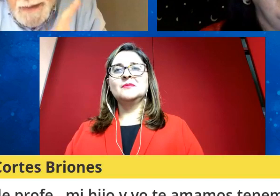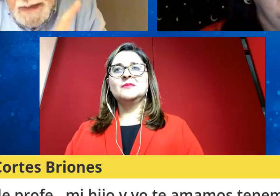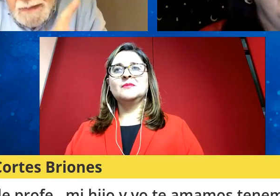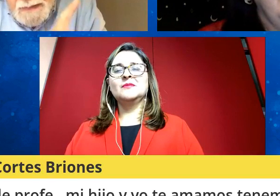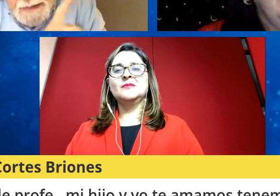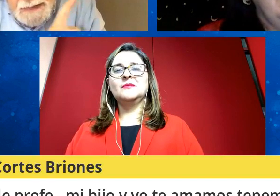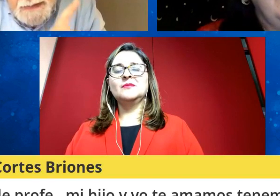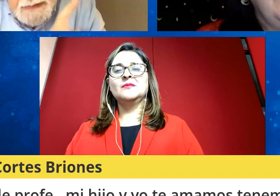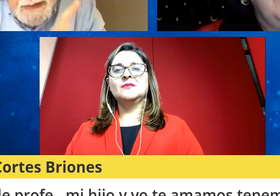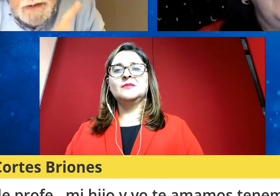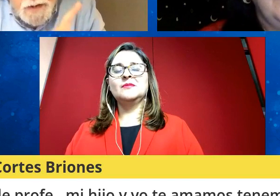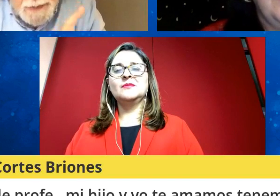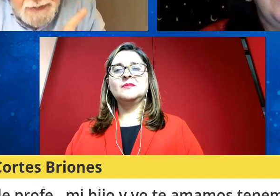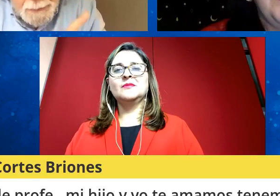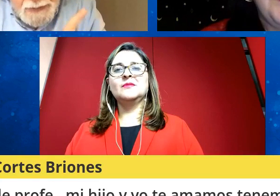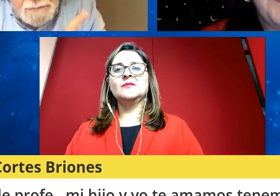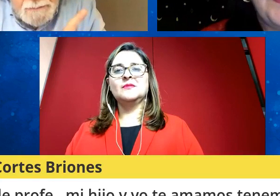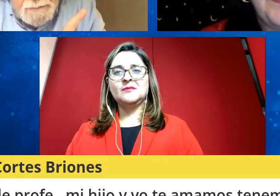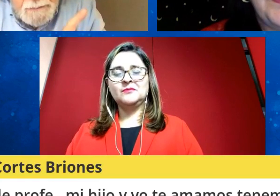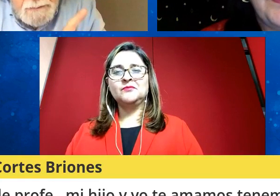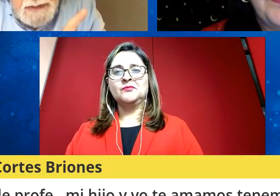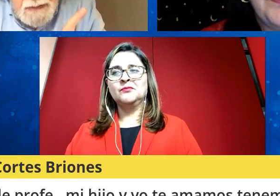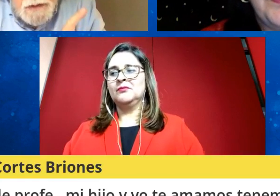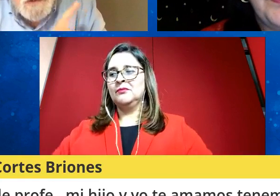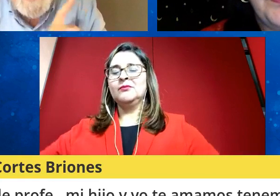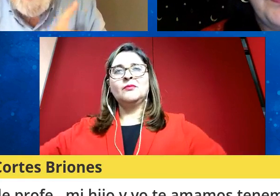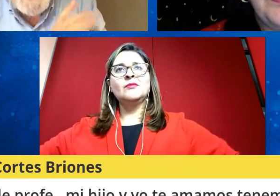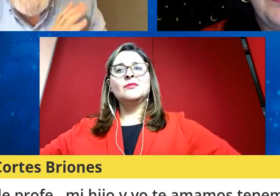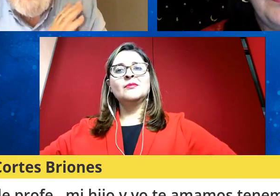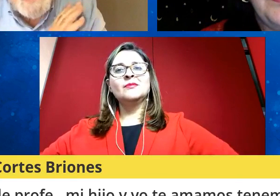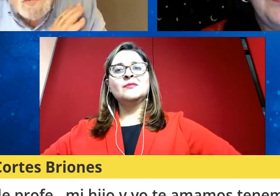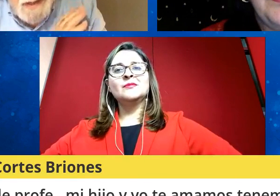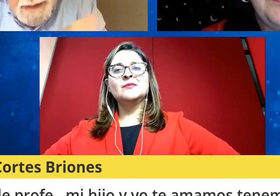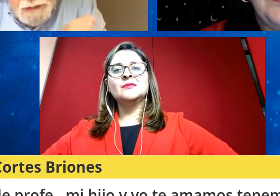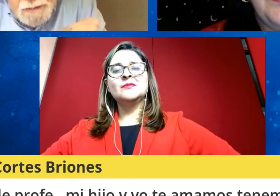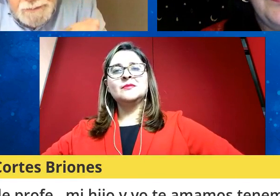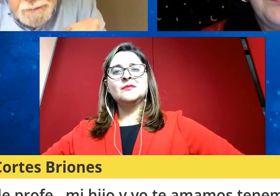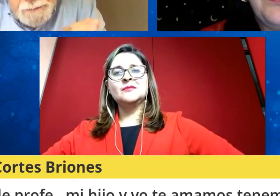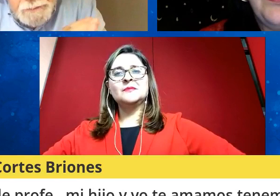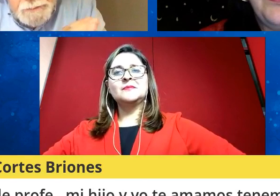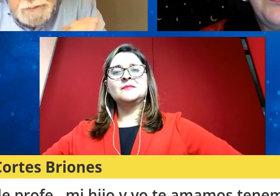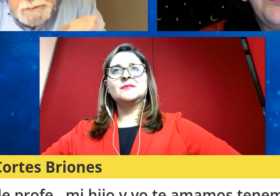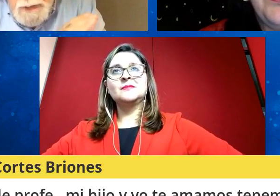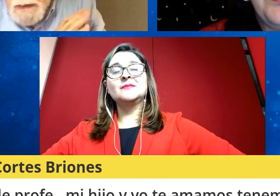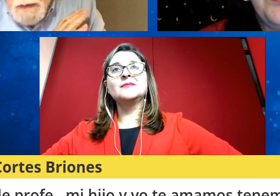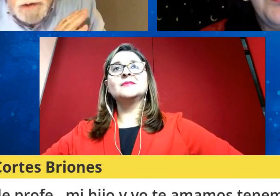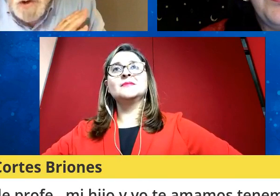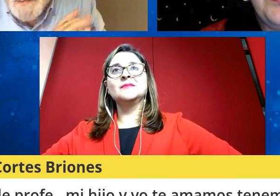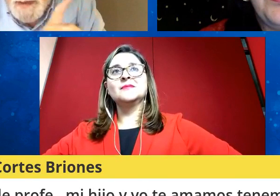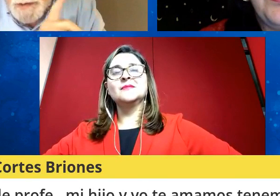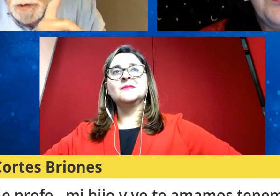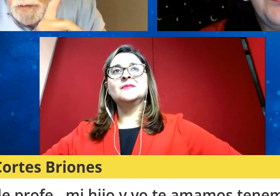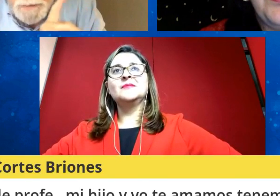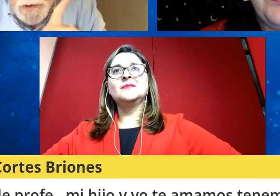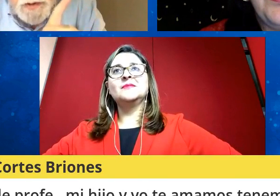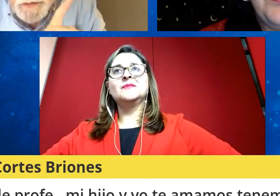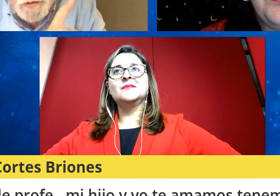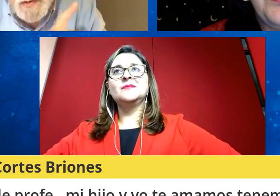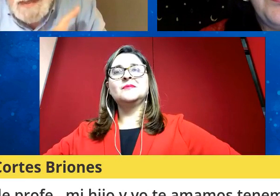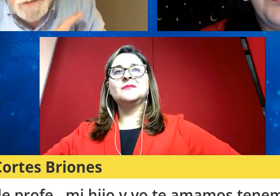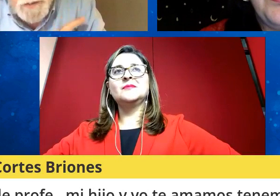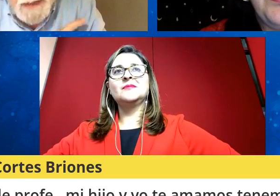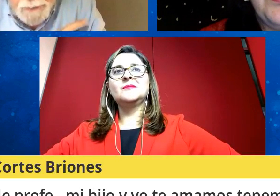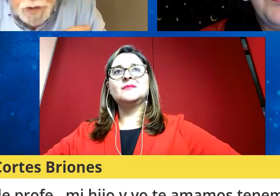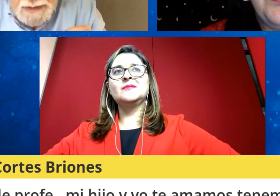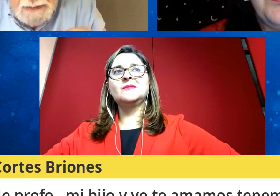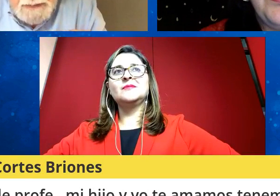Pero además, en este año de pandemia, los observatorios han estado cerrados. Los observatorios no han podido